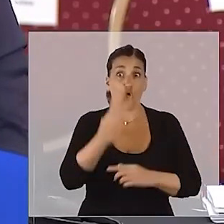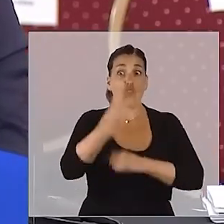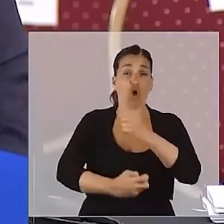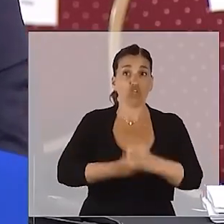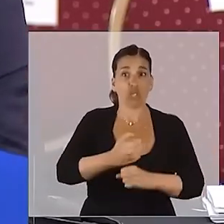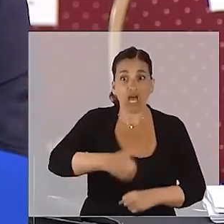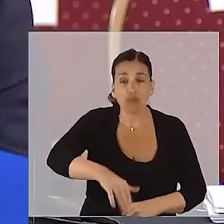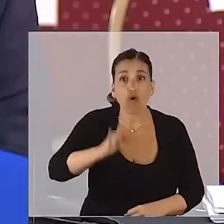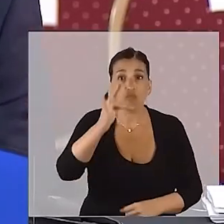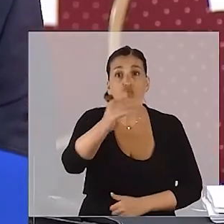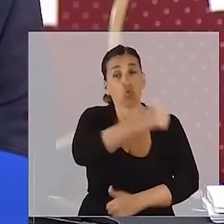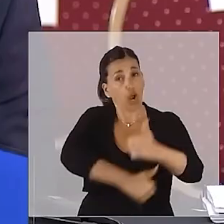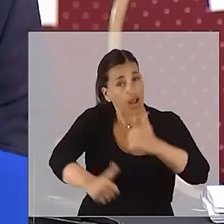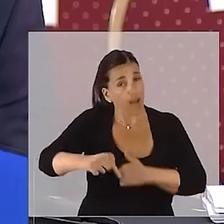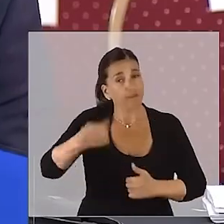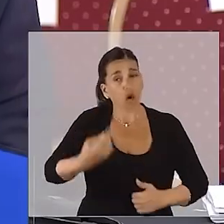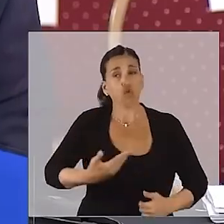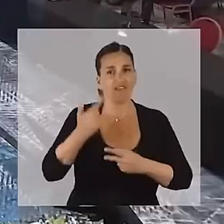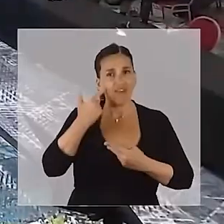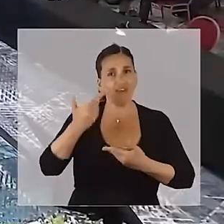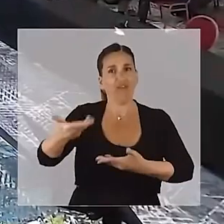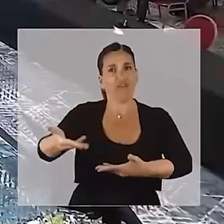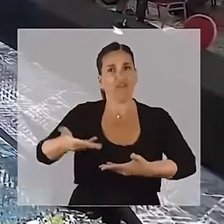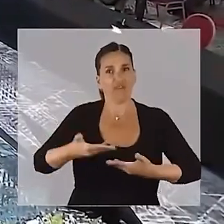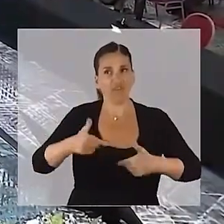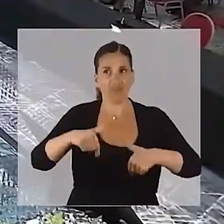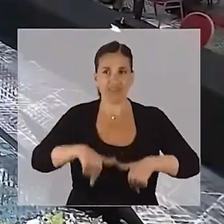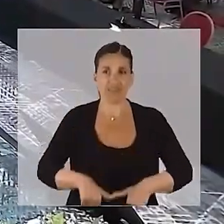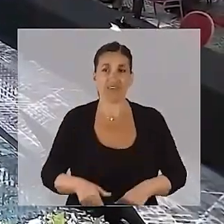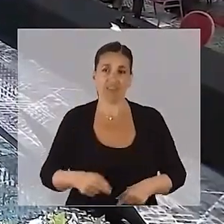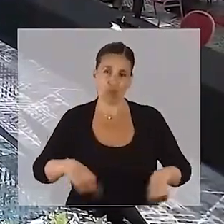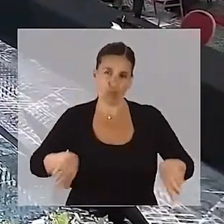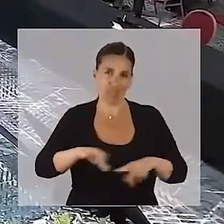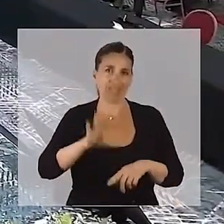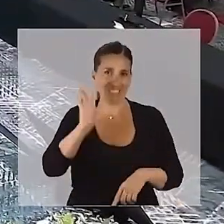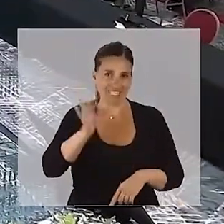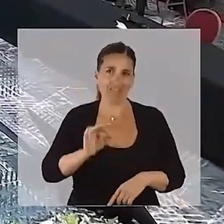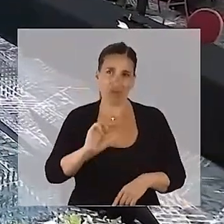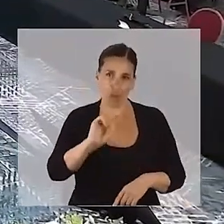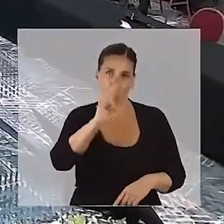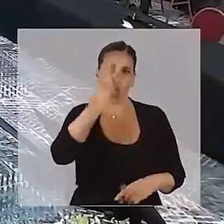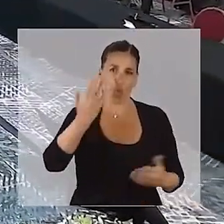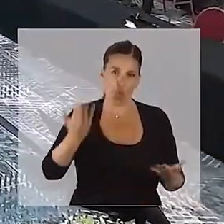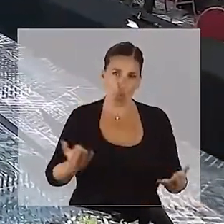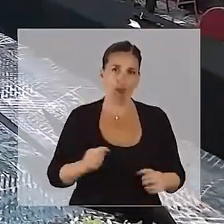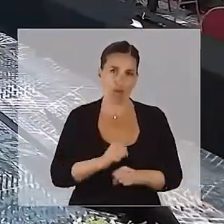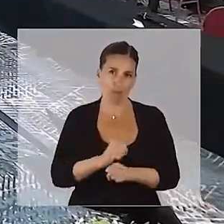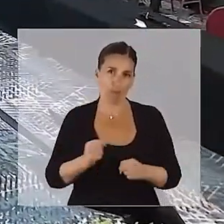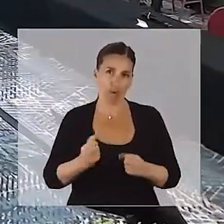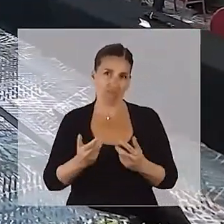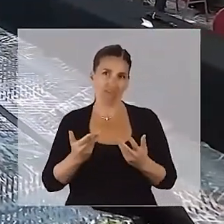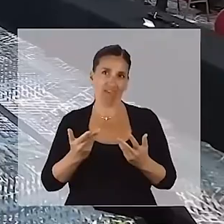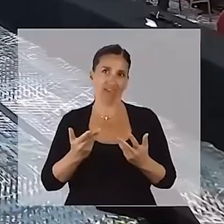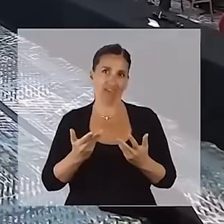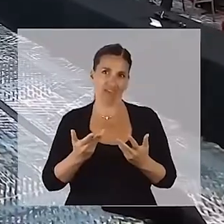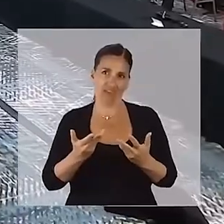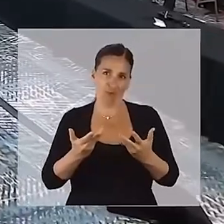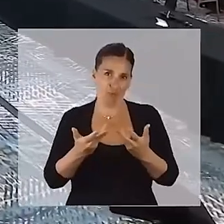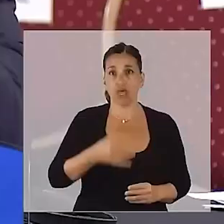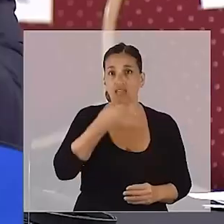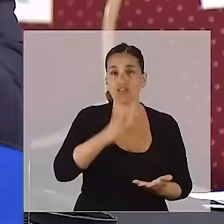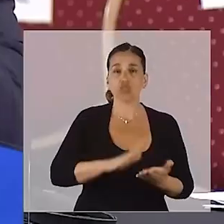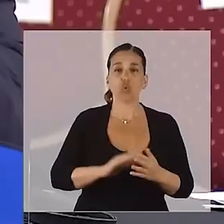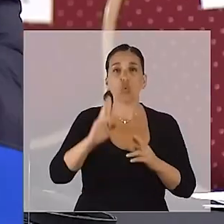Pou, criticó ante la CELAC a los países miembros que no respetan la democracia ni los derechos